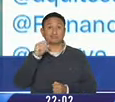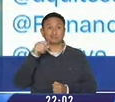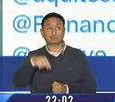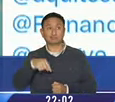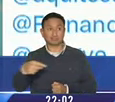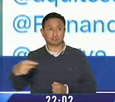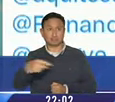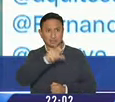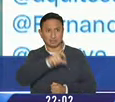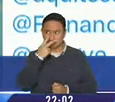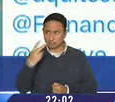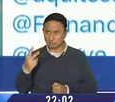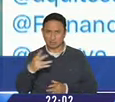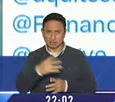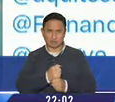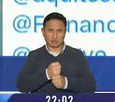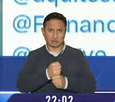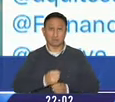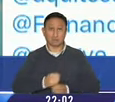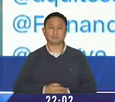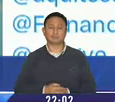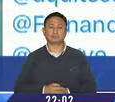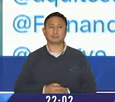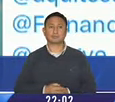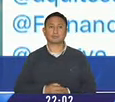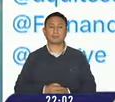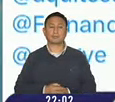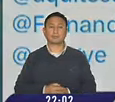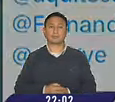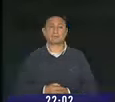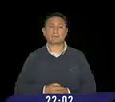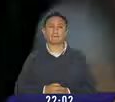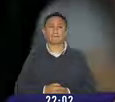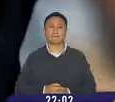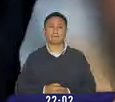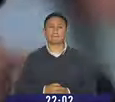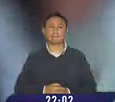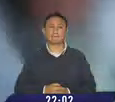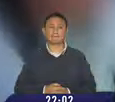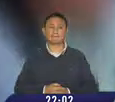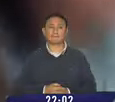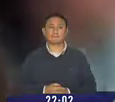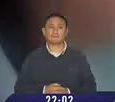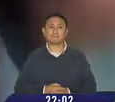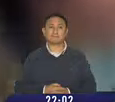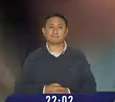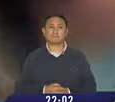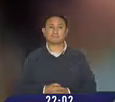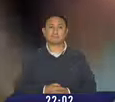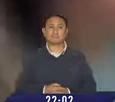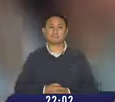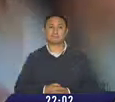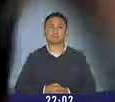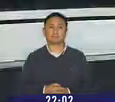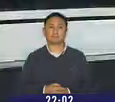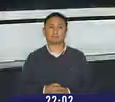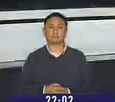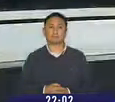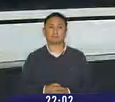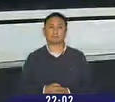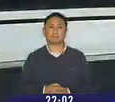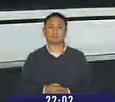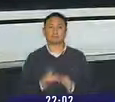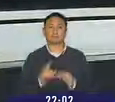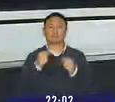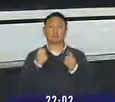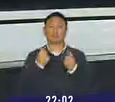darle seguridad a quienes transitan por este sector en Guayaquil. Informó José Morales. Un grupo